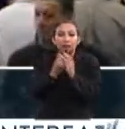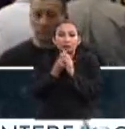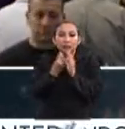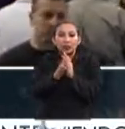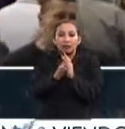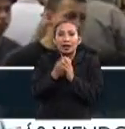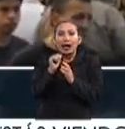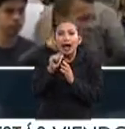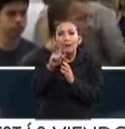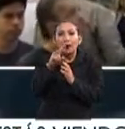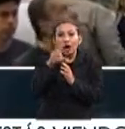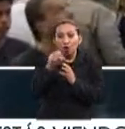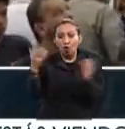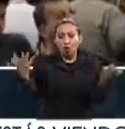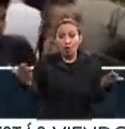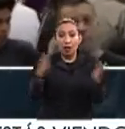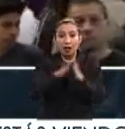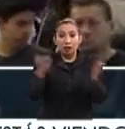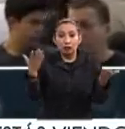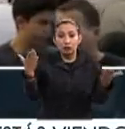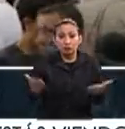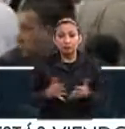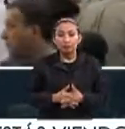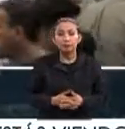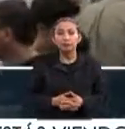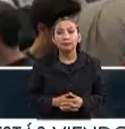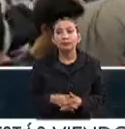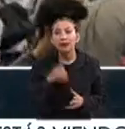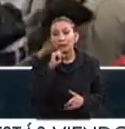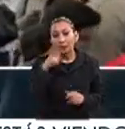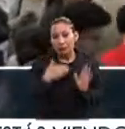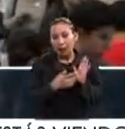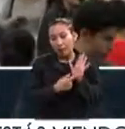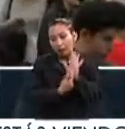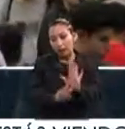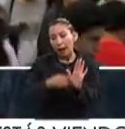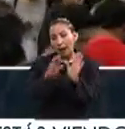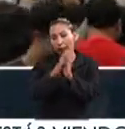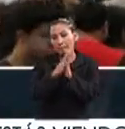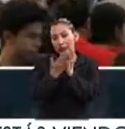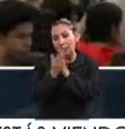Álvaro Vallarta. Entonces, vamos a presentar los materiales ahí